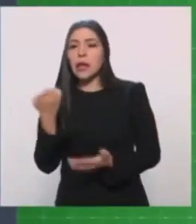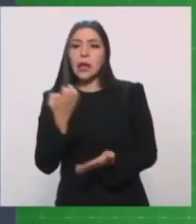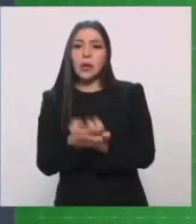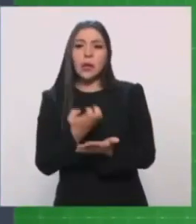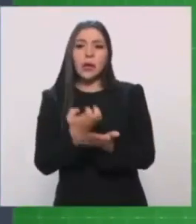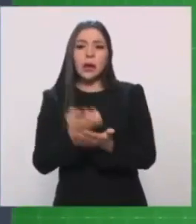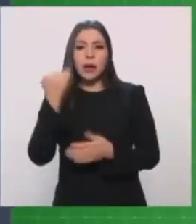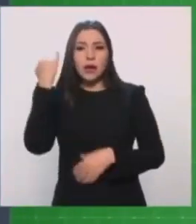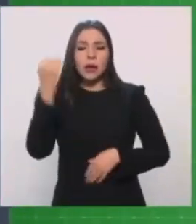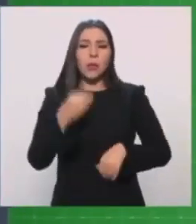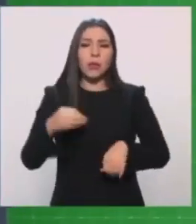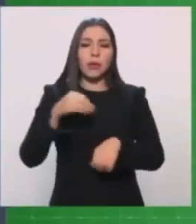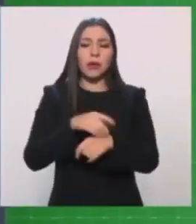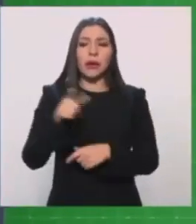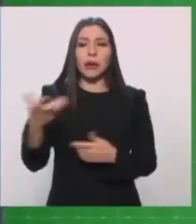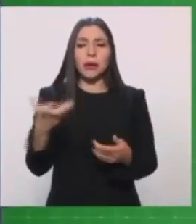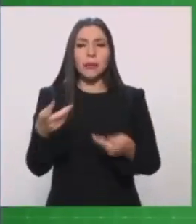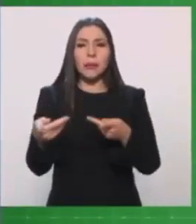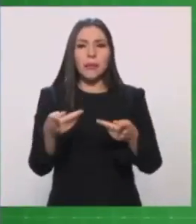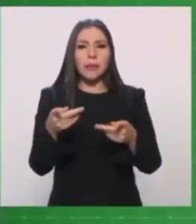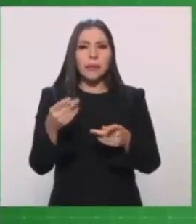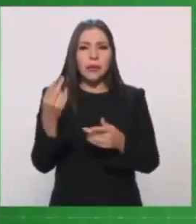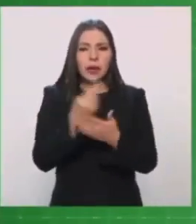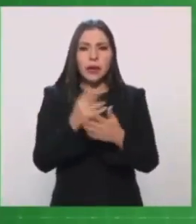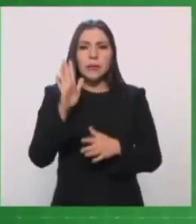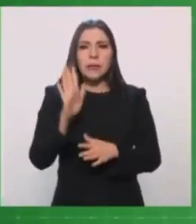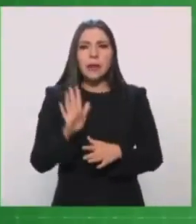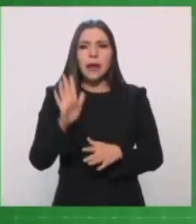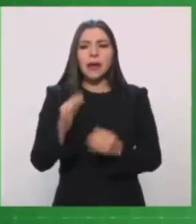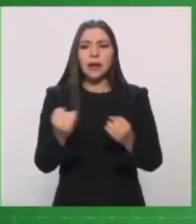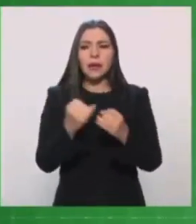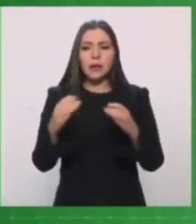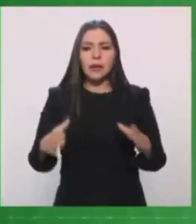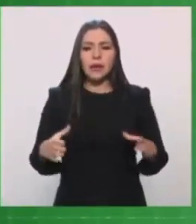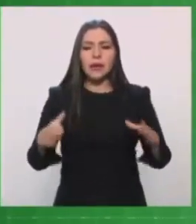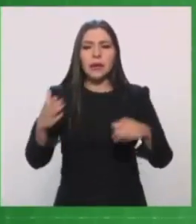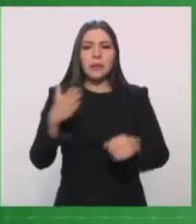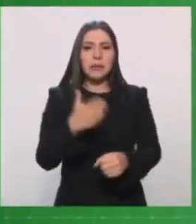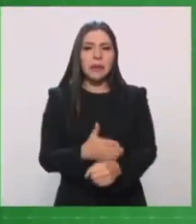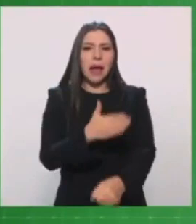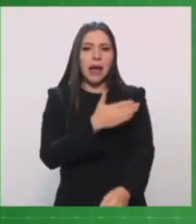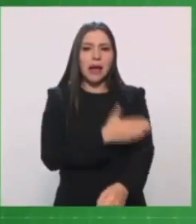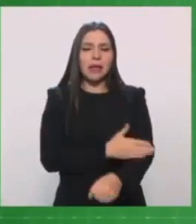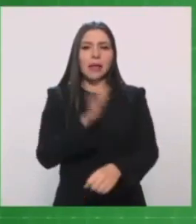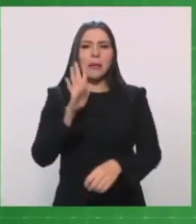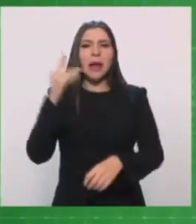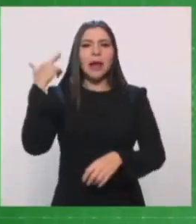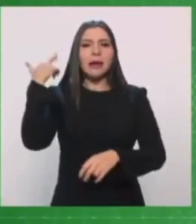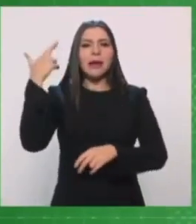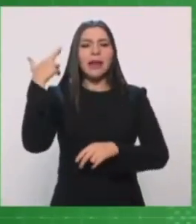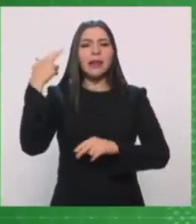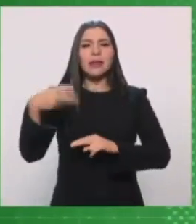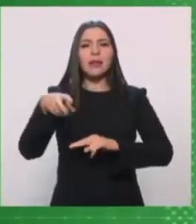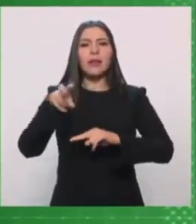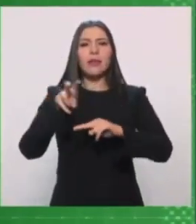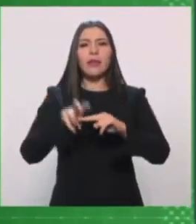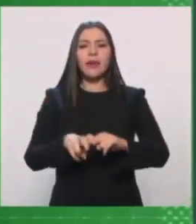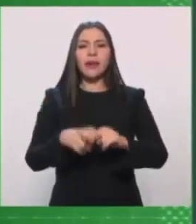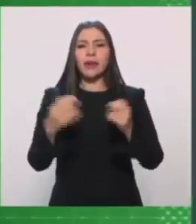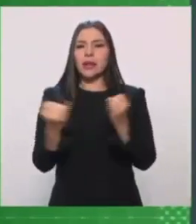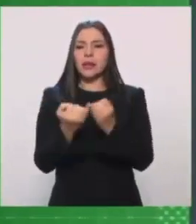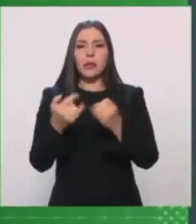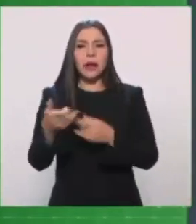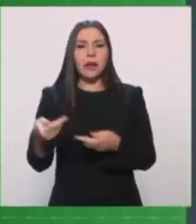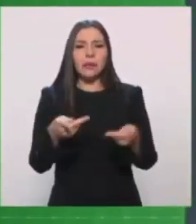algo. Él diseñó algo así como un trono, literalmente, con madera, acolchonadito y con una válvula de